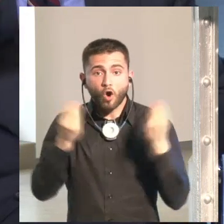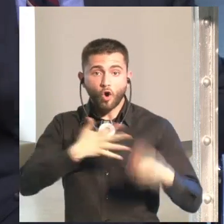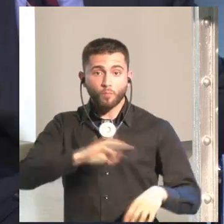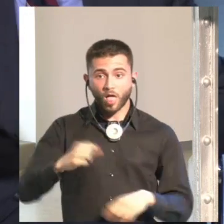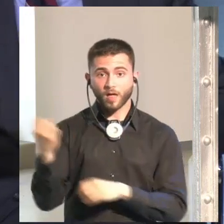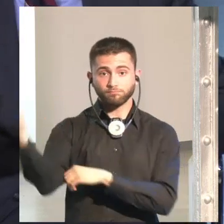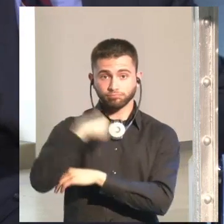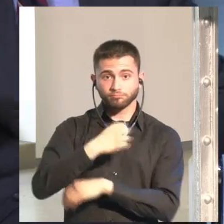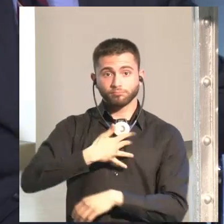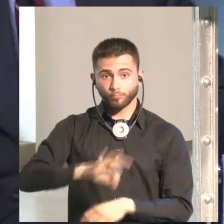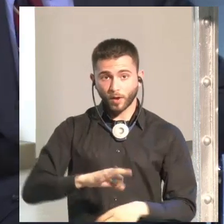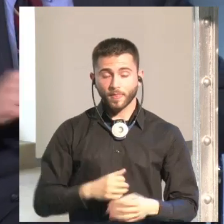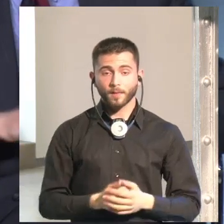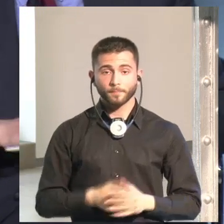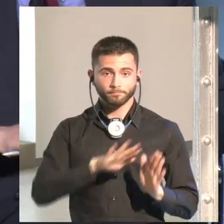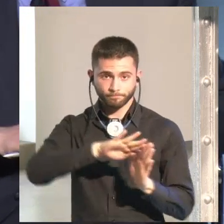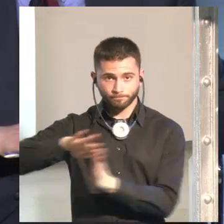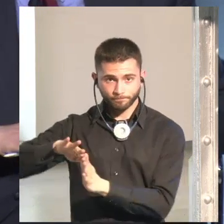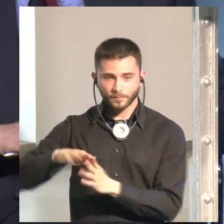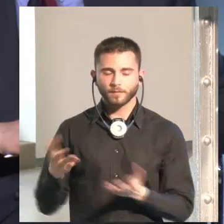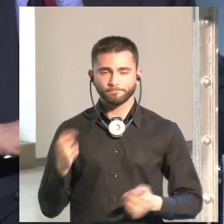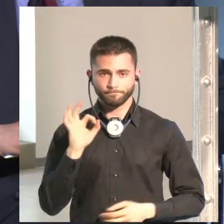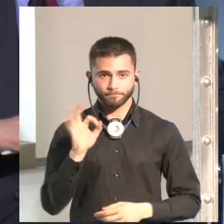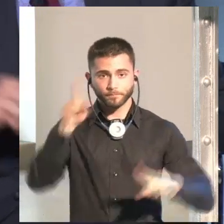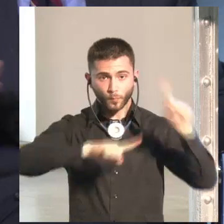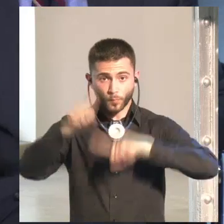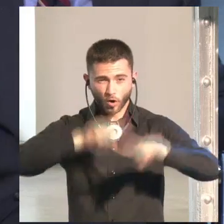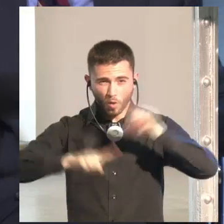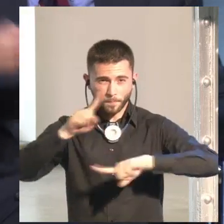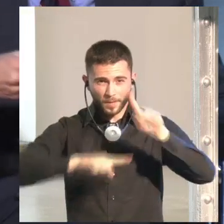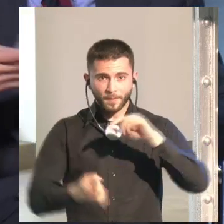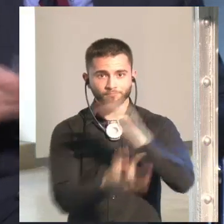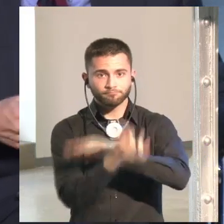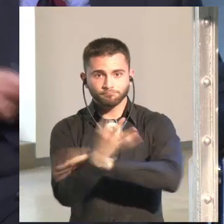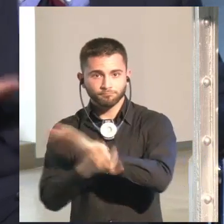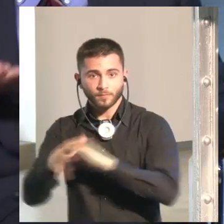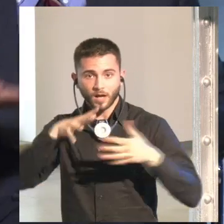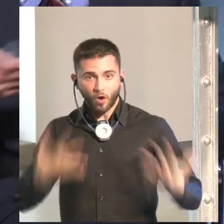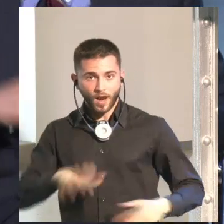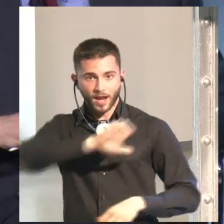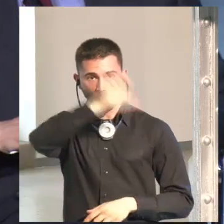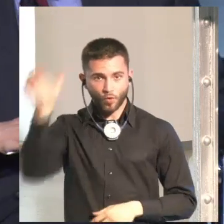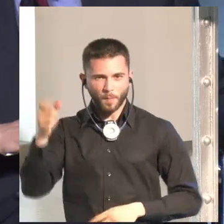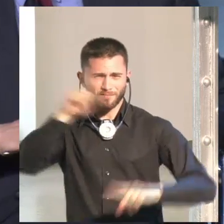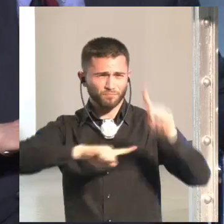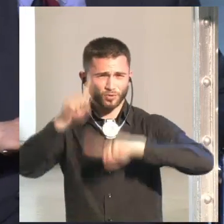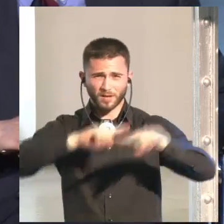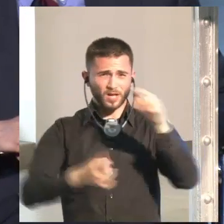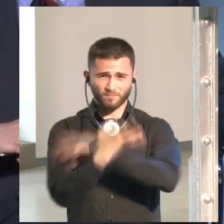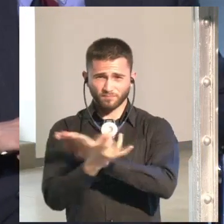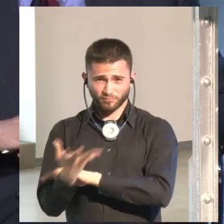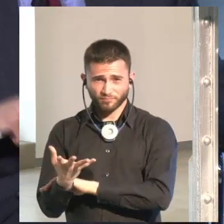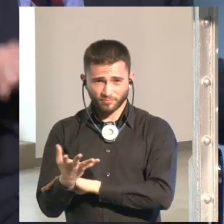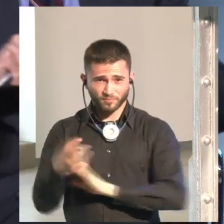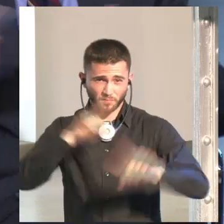nuestro, pero por otro lado es verdad que hay problemas que surgen. Actualmente en Europa hay problemas y entonces